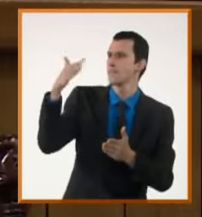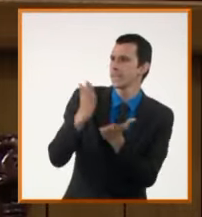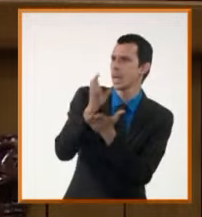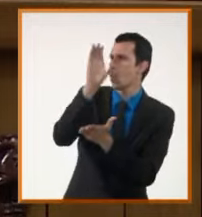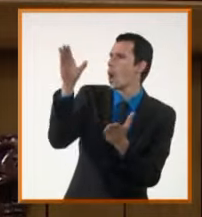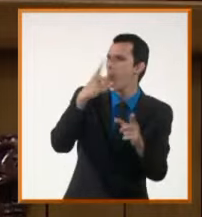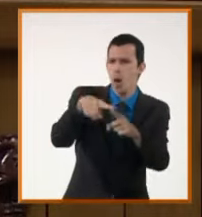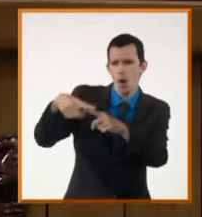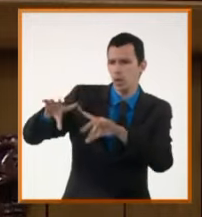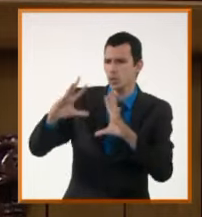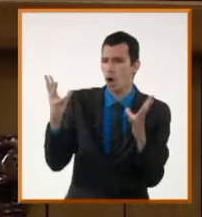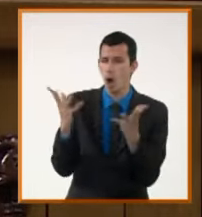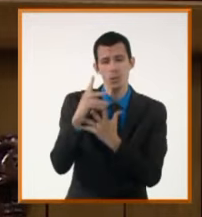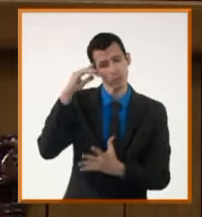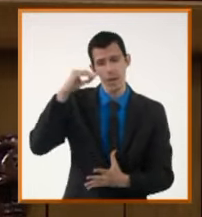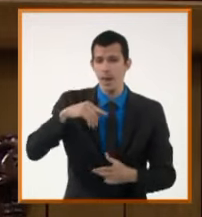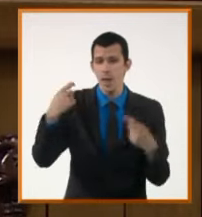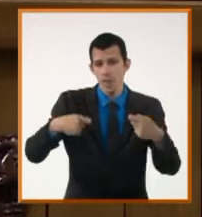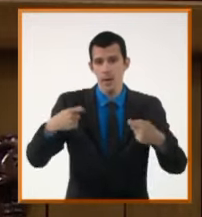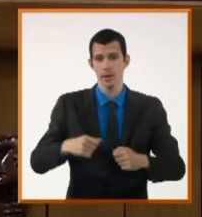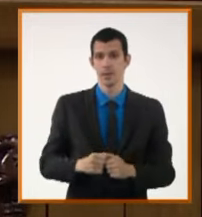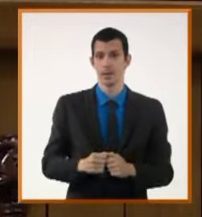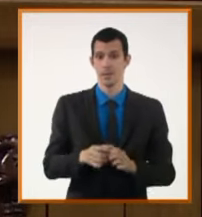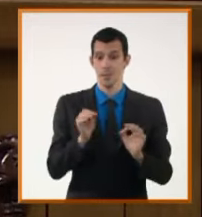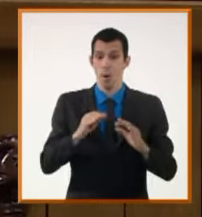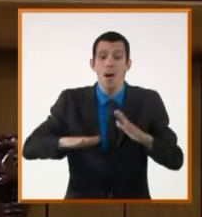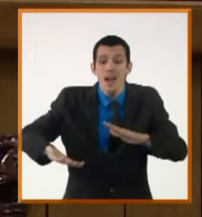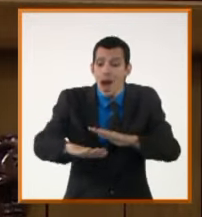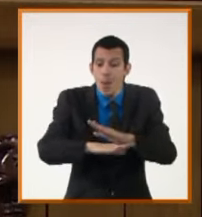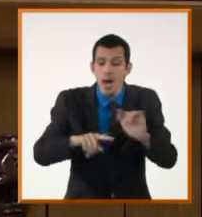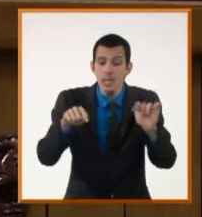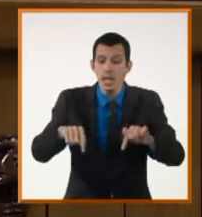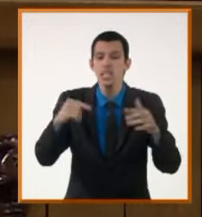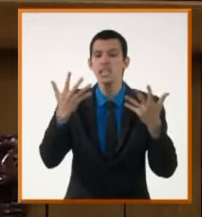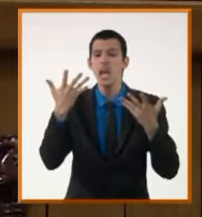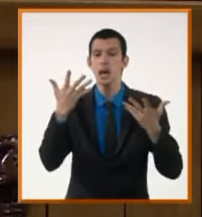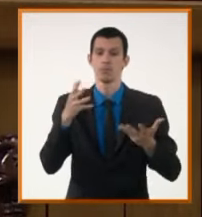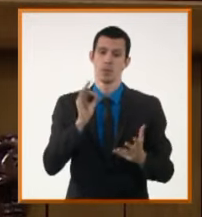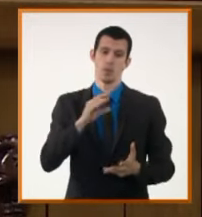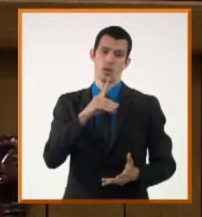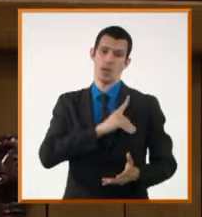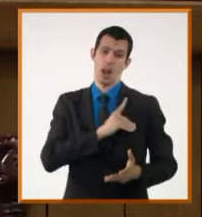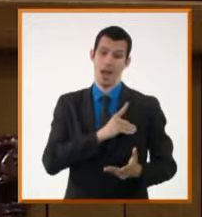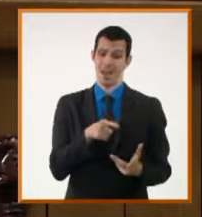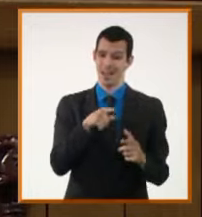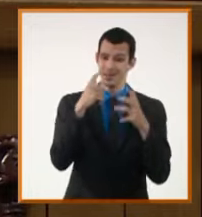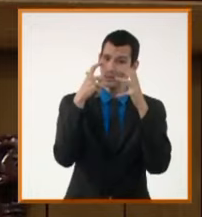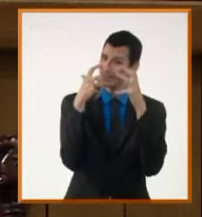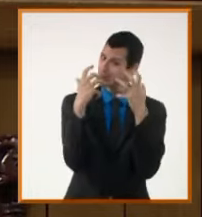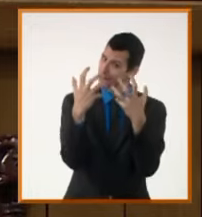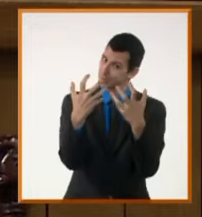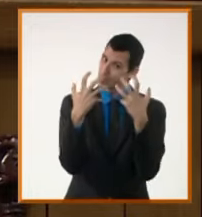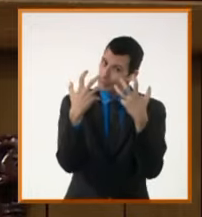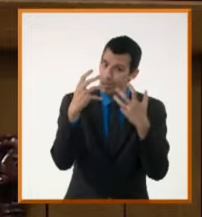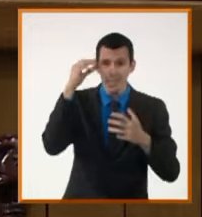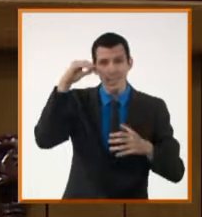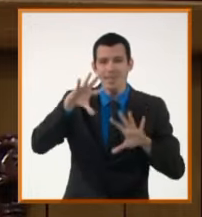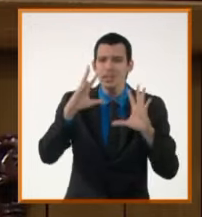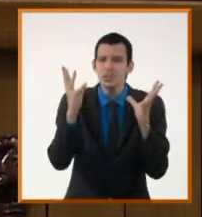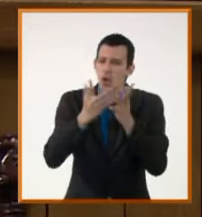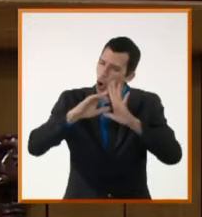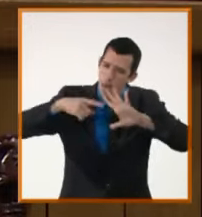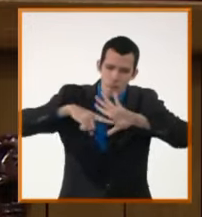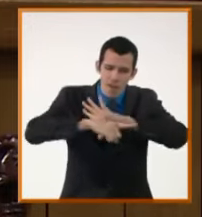con esa claridad. Y por eso tiene que ser una discusión donde realmente se apruebe lo que va a suceder el año que